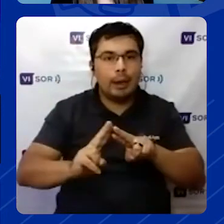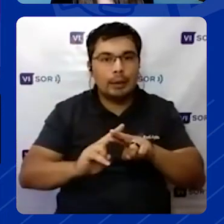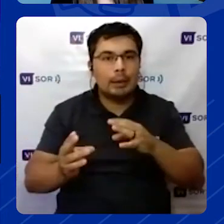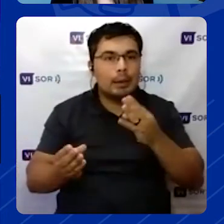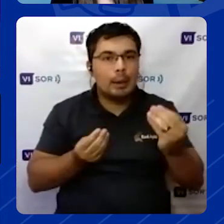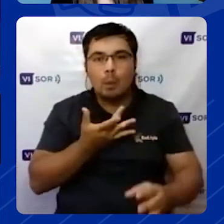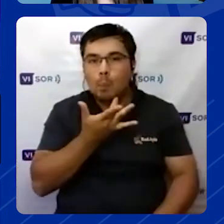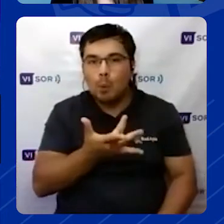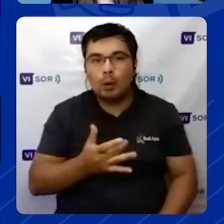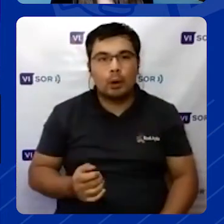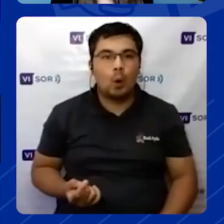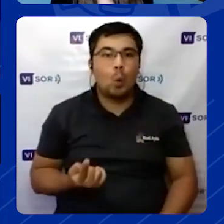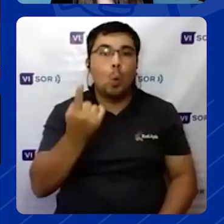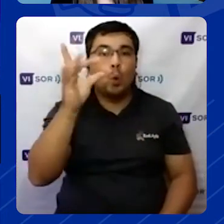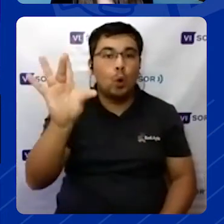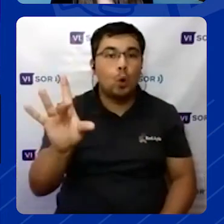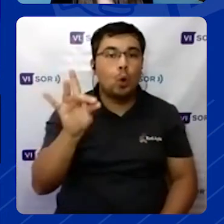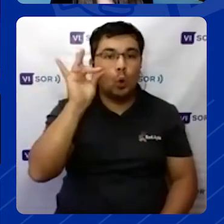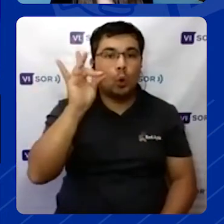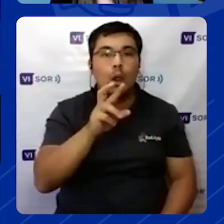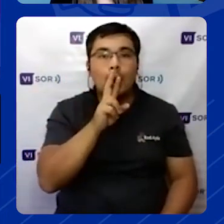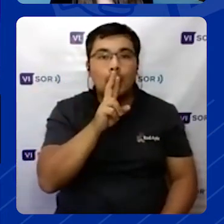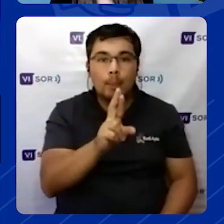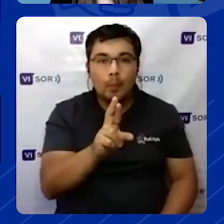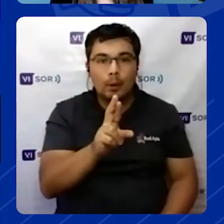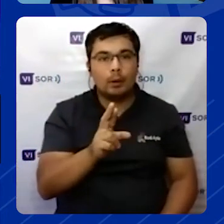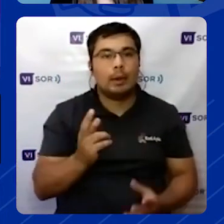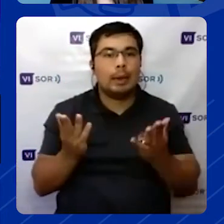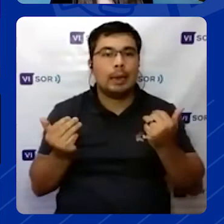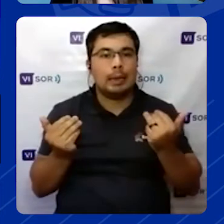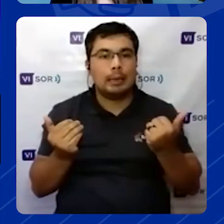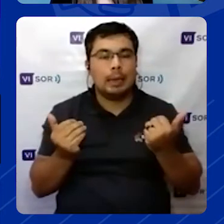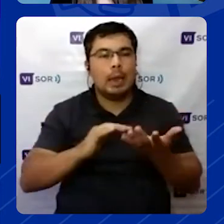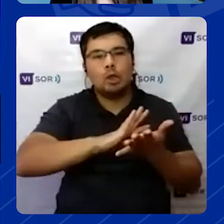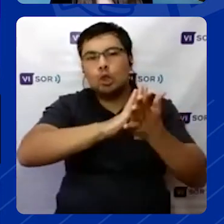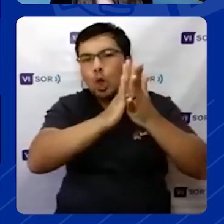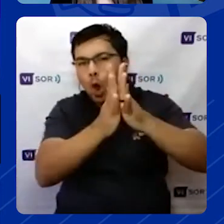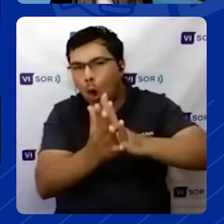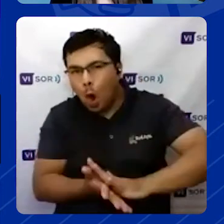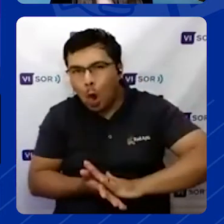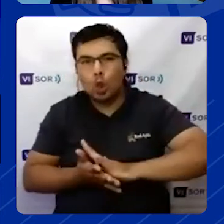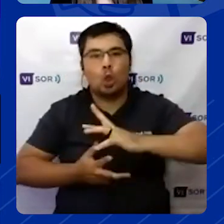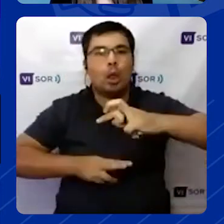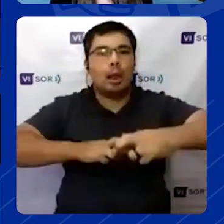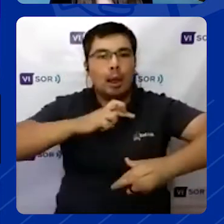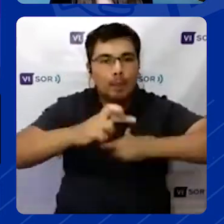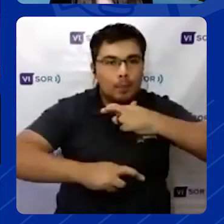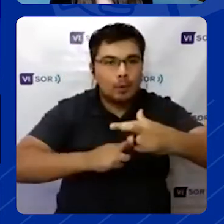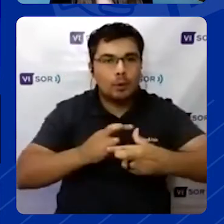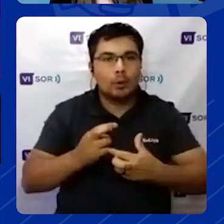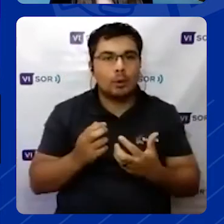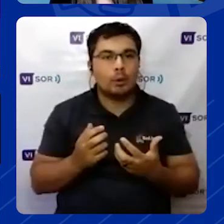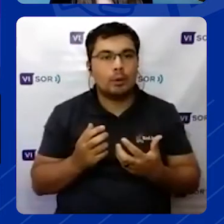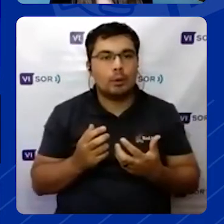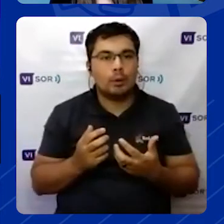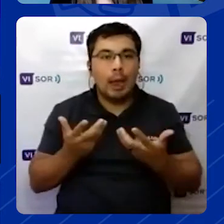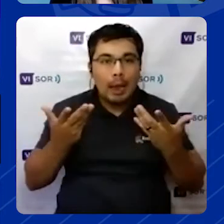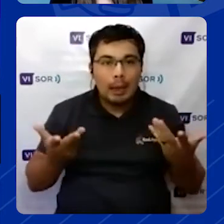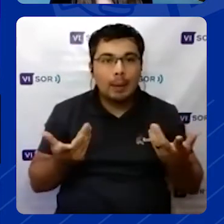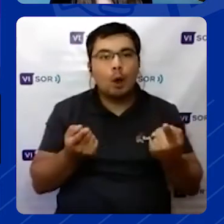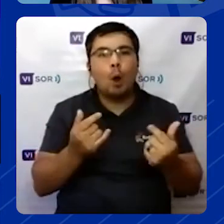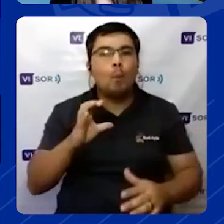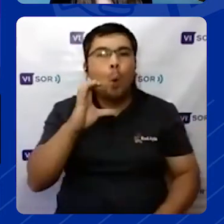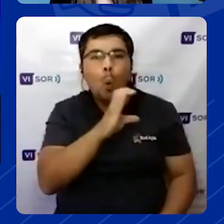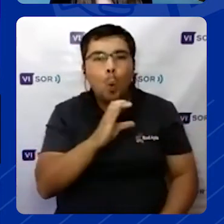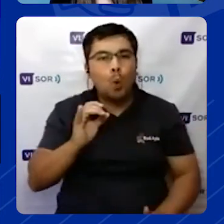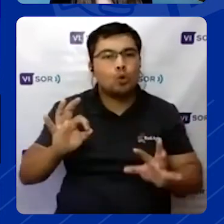de los resultados que se pretende es que todo el proceso sea como si fuese un curso oficial y contamos